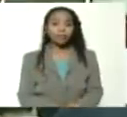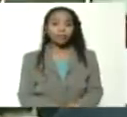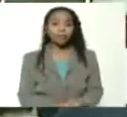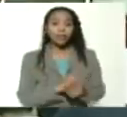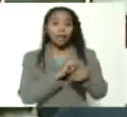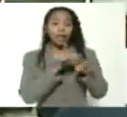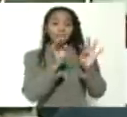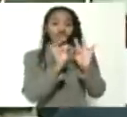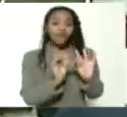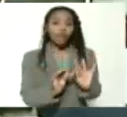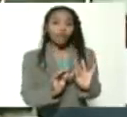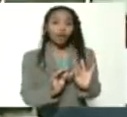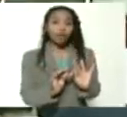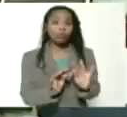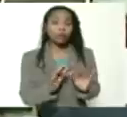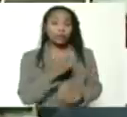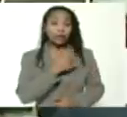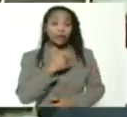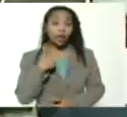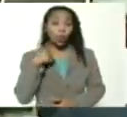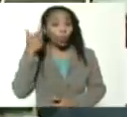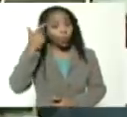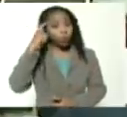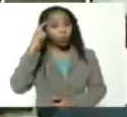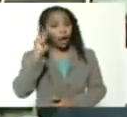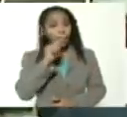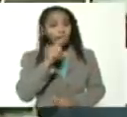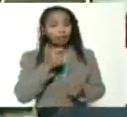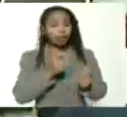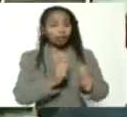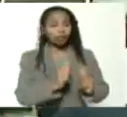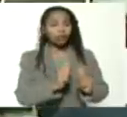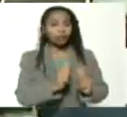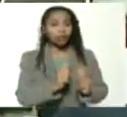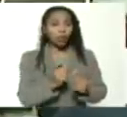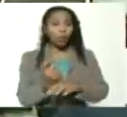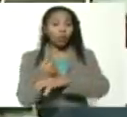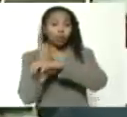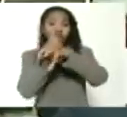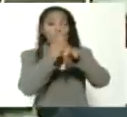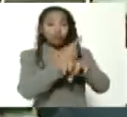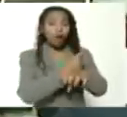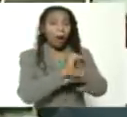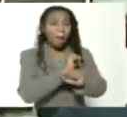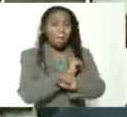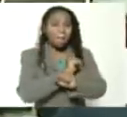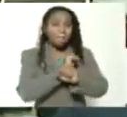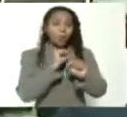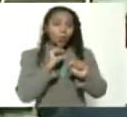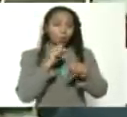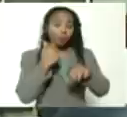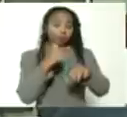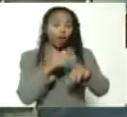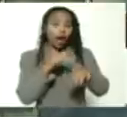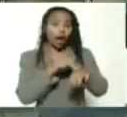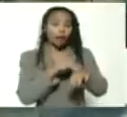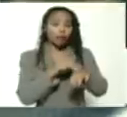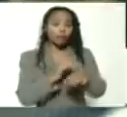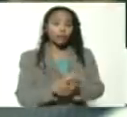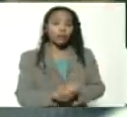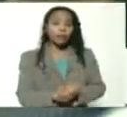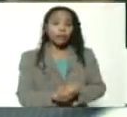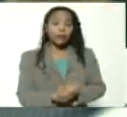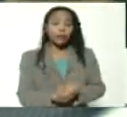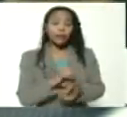sentido, quiero recordar que tras ese intento con drones cargados de explosivos, se sucedieron